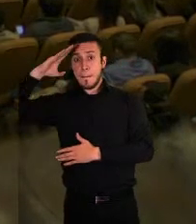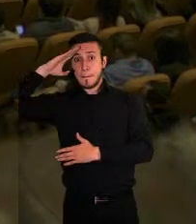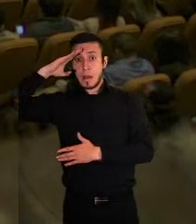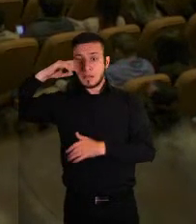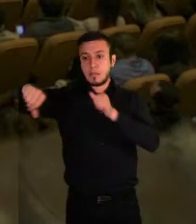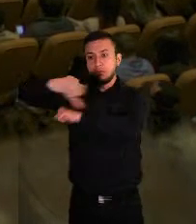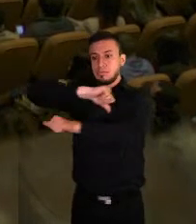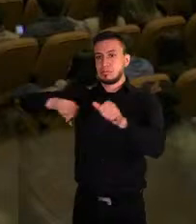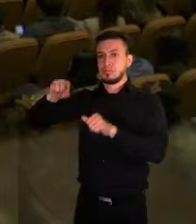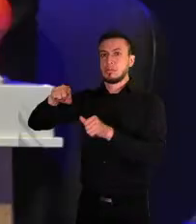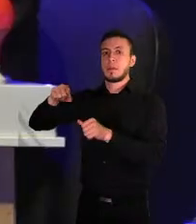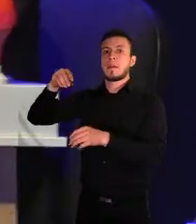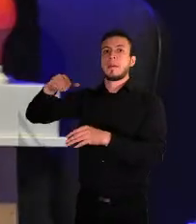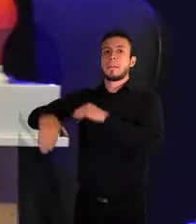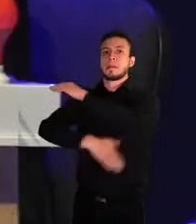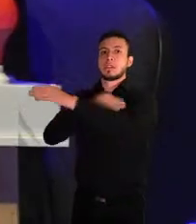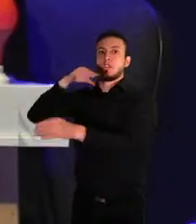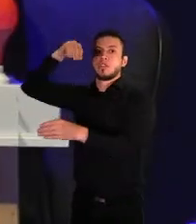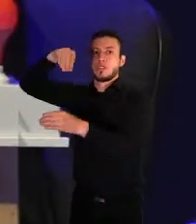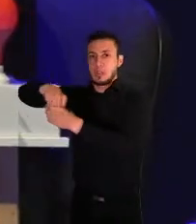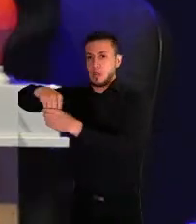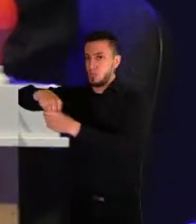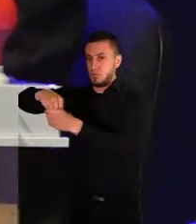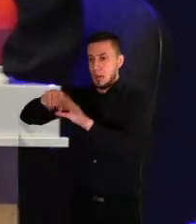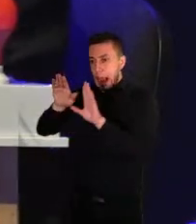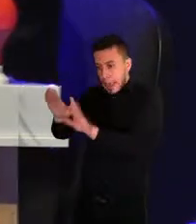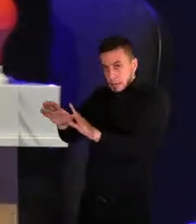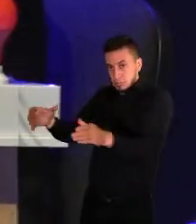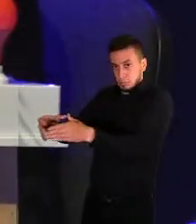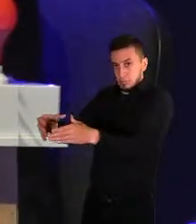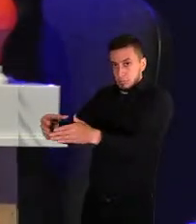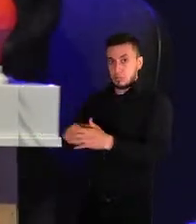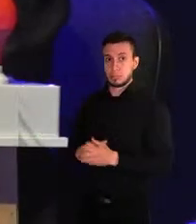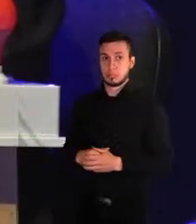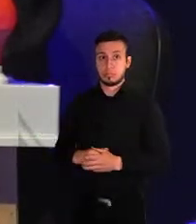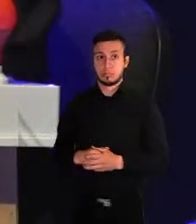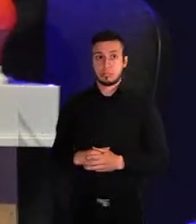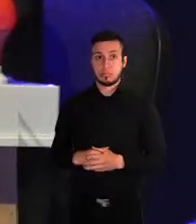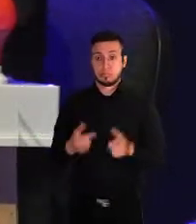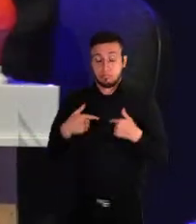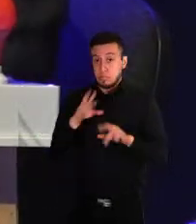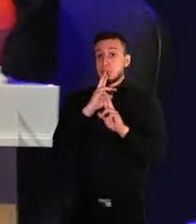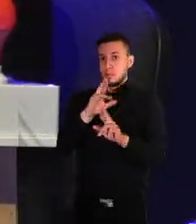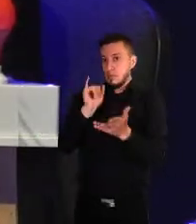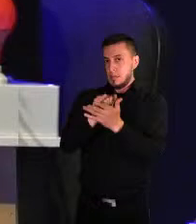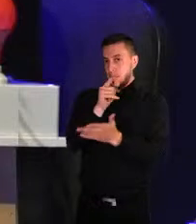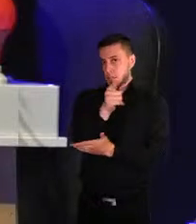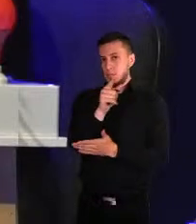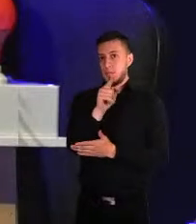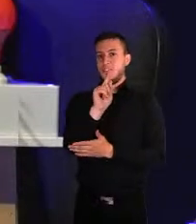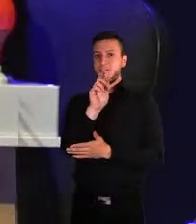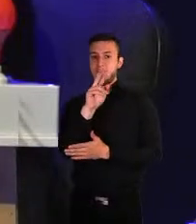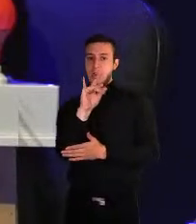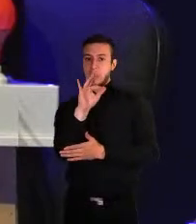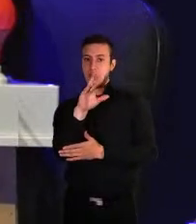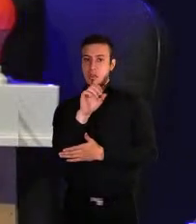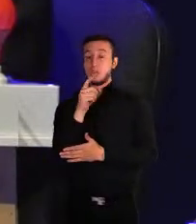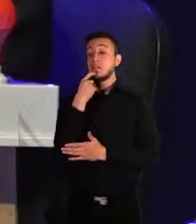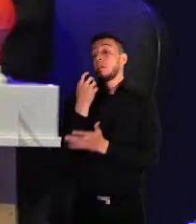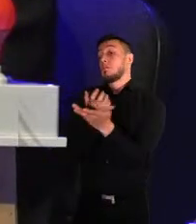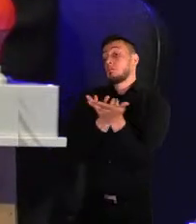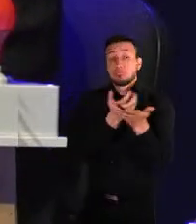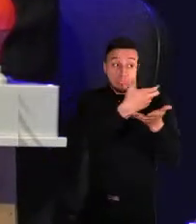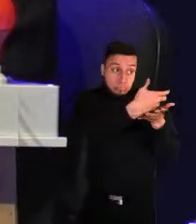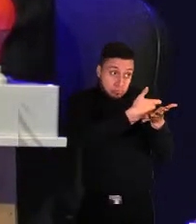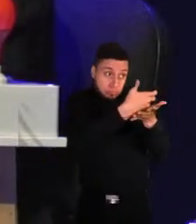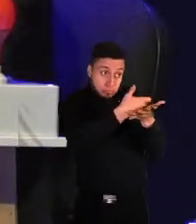el interior y eso se cumple en mi gobierno no lo contestó usted federico evadió las recomendaciones